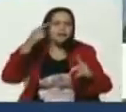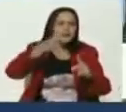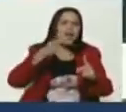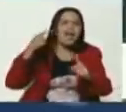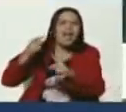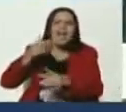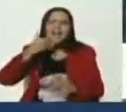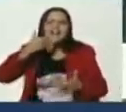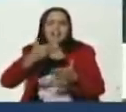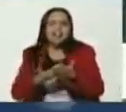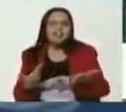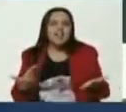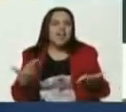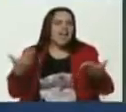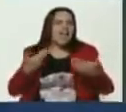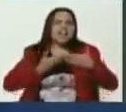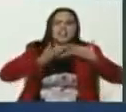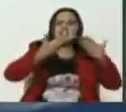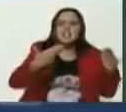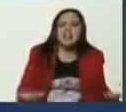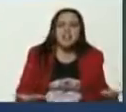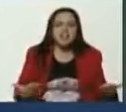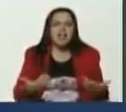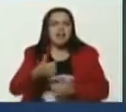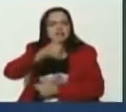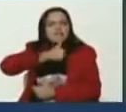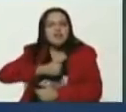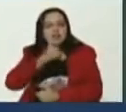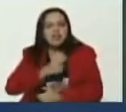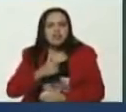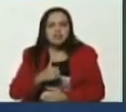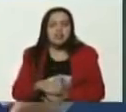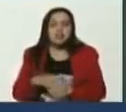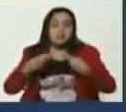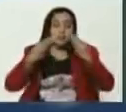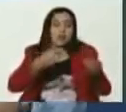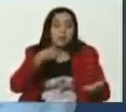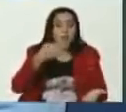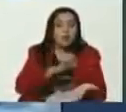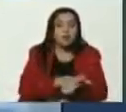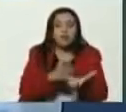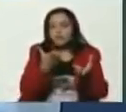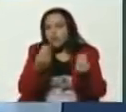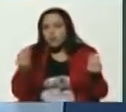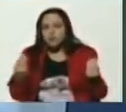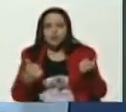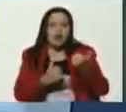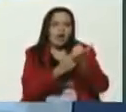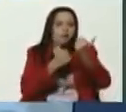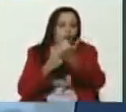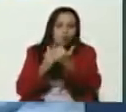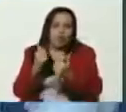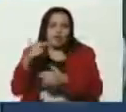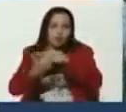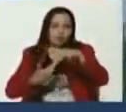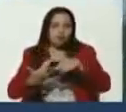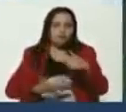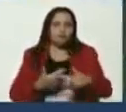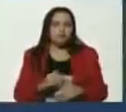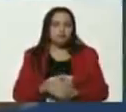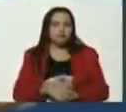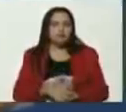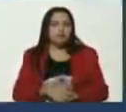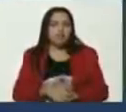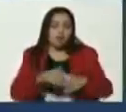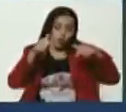gracias al sacrificio, a la entrega, a la muerte de muchos compatriotas. Y los que